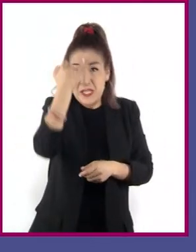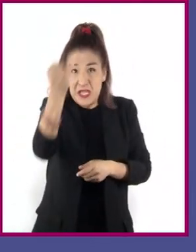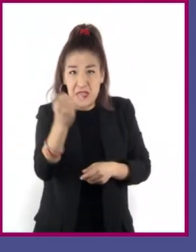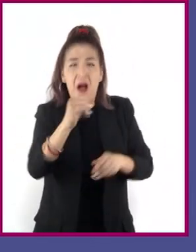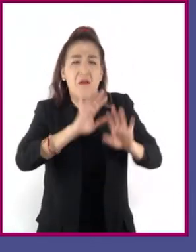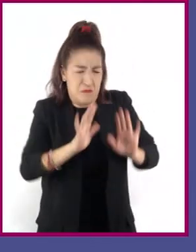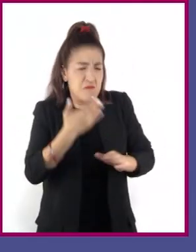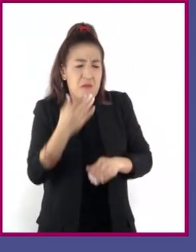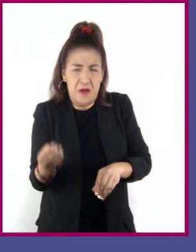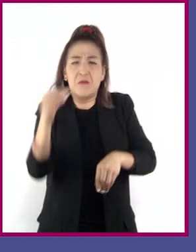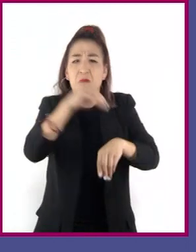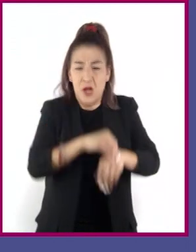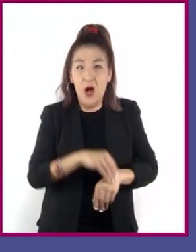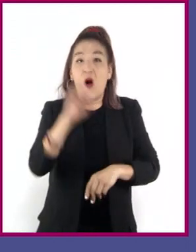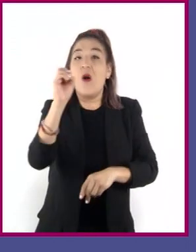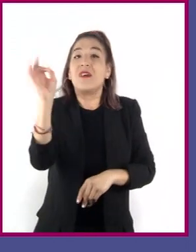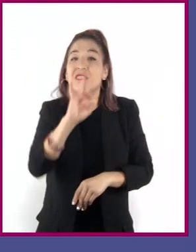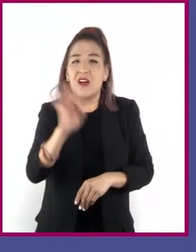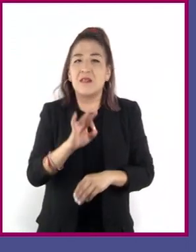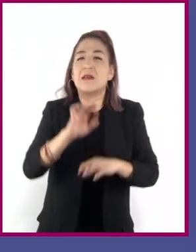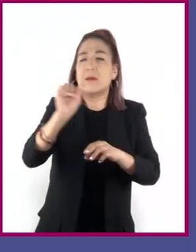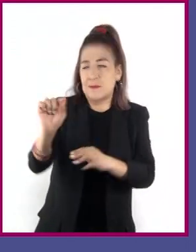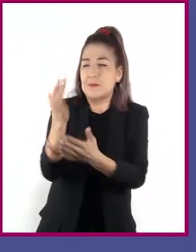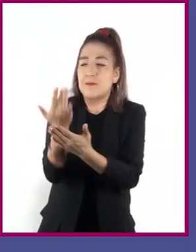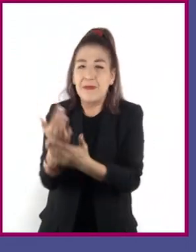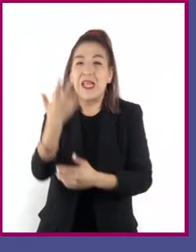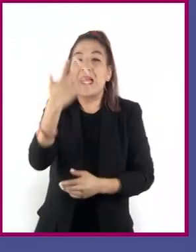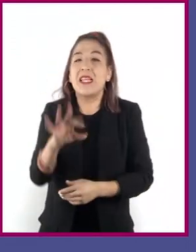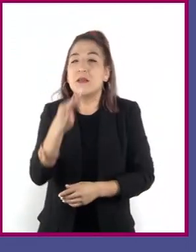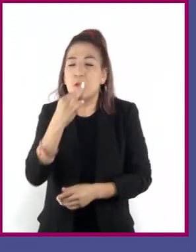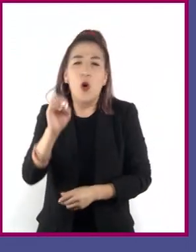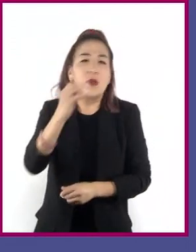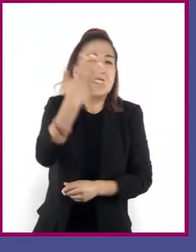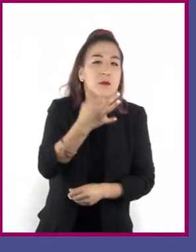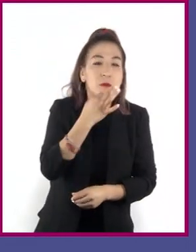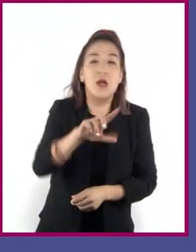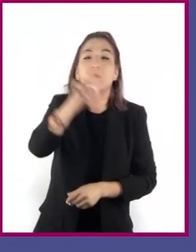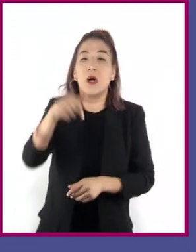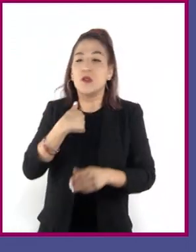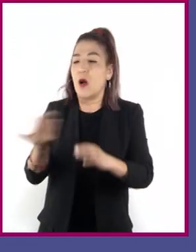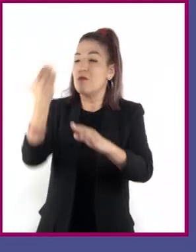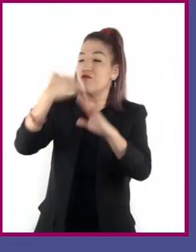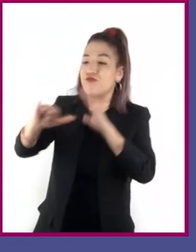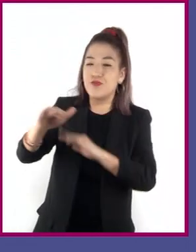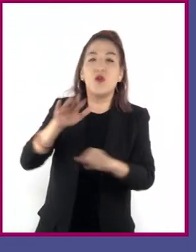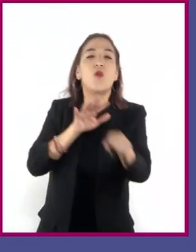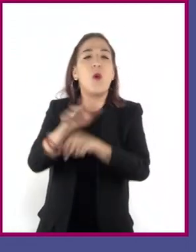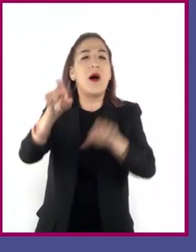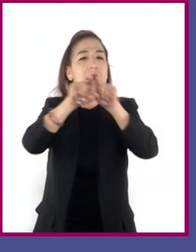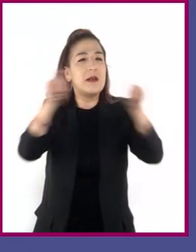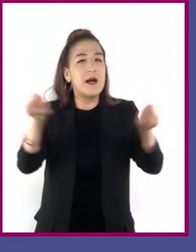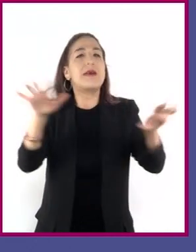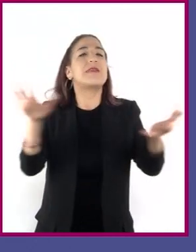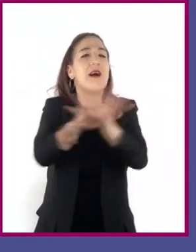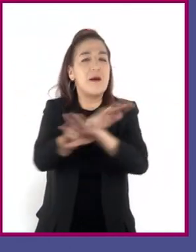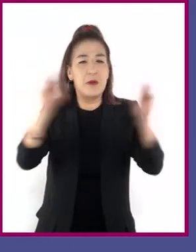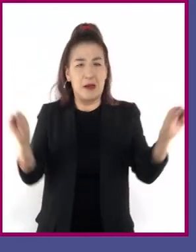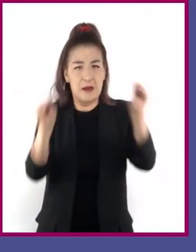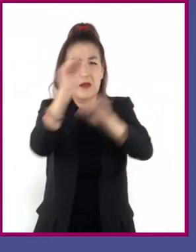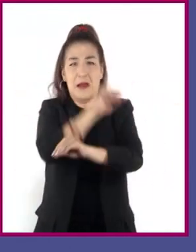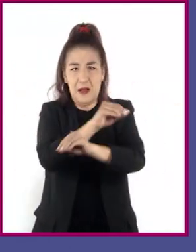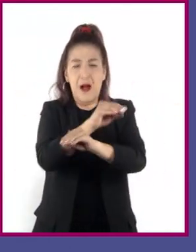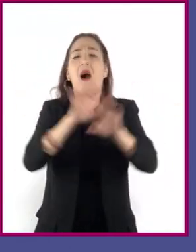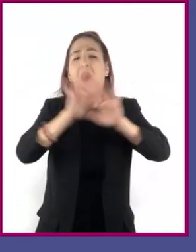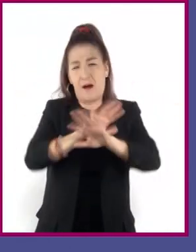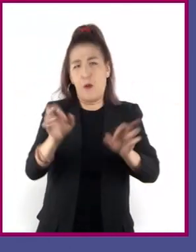así digitales que dame cinco o diez minutos señorita te mando una columna o un artículo ok no ya con estos cambios